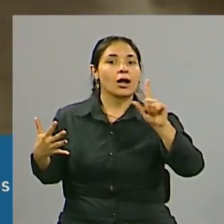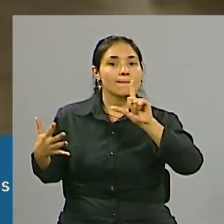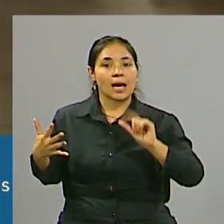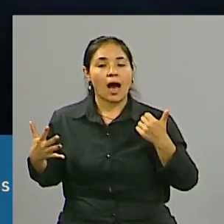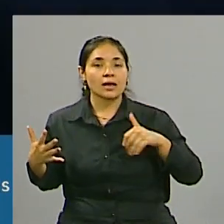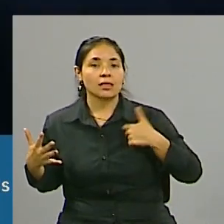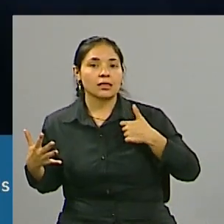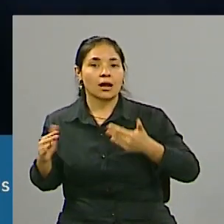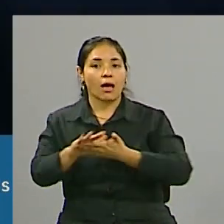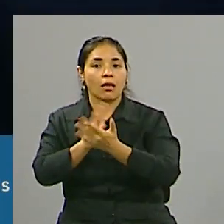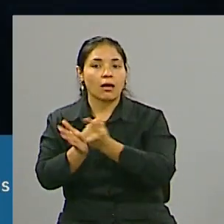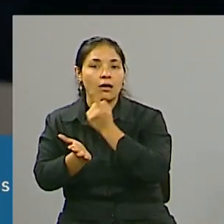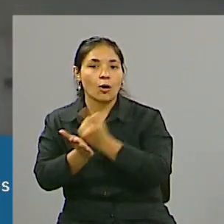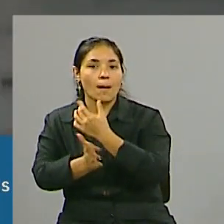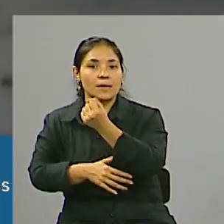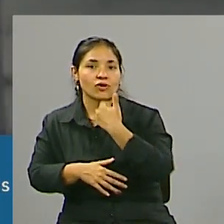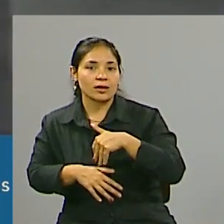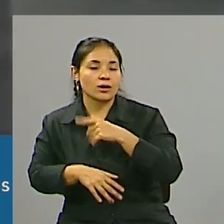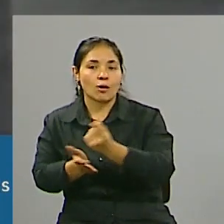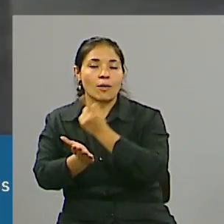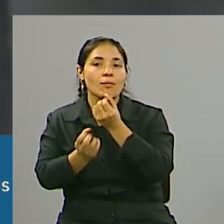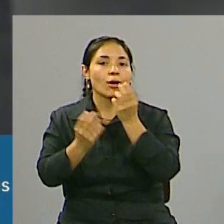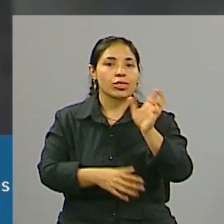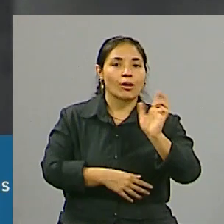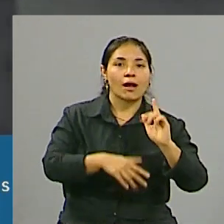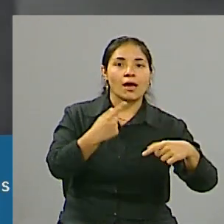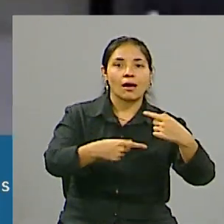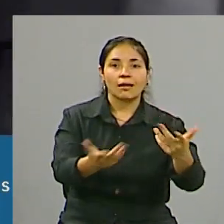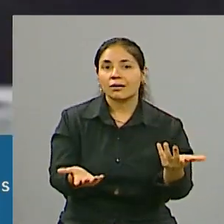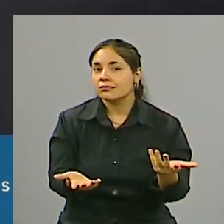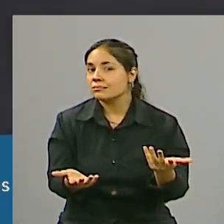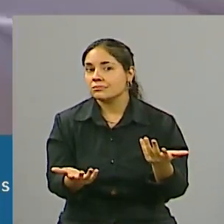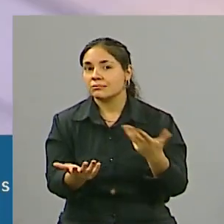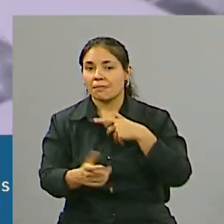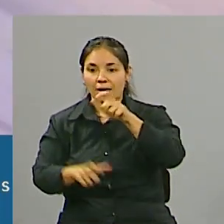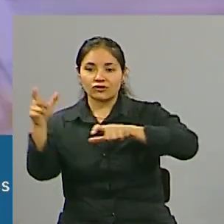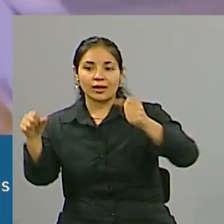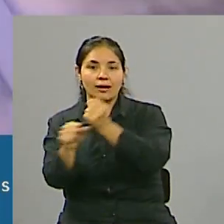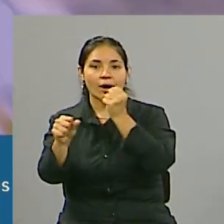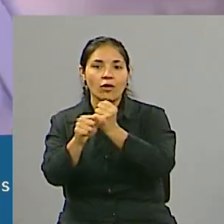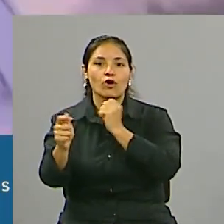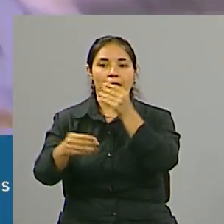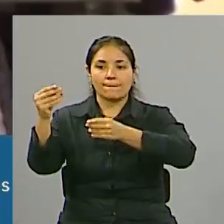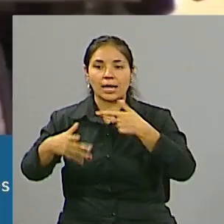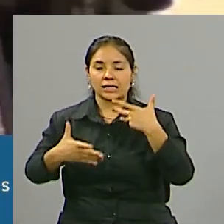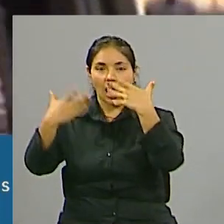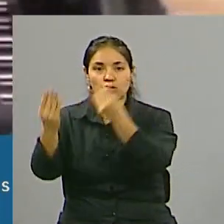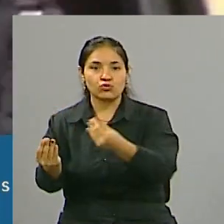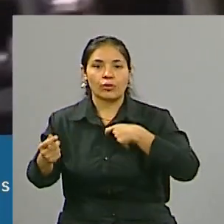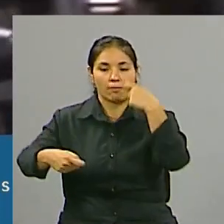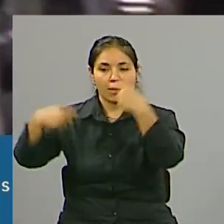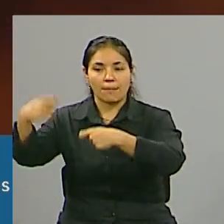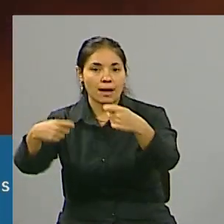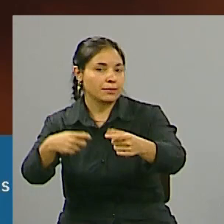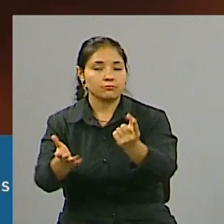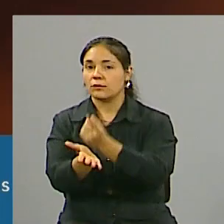El Estado o el Banco Central no hubieran podido socorrer ni a trabajadores ni a empresas, se hubieran cortado las cadenas de pago.